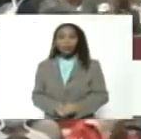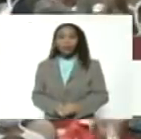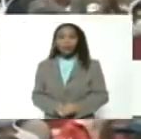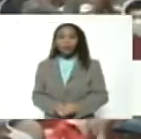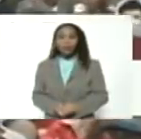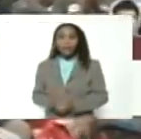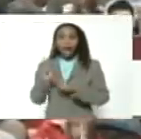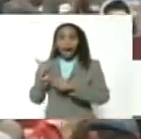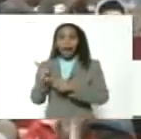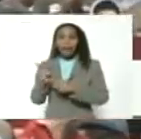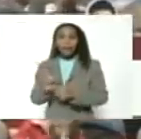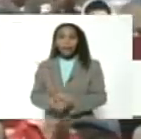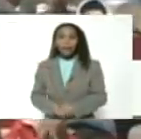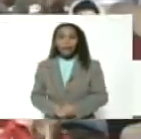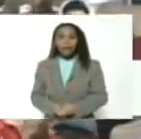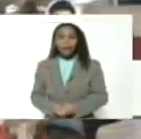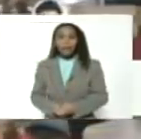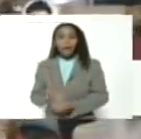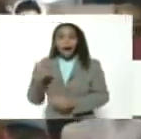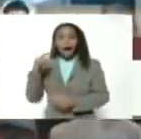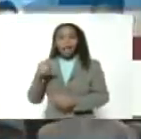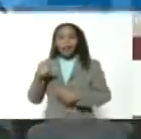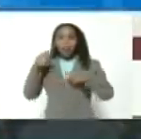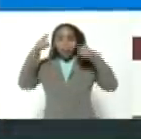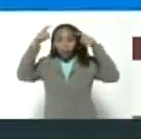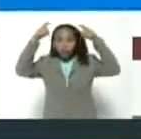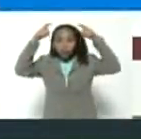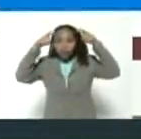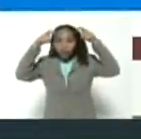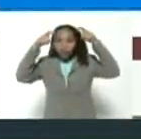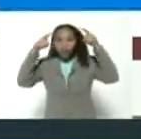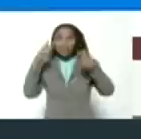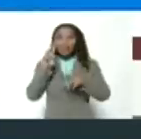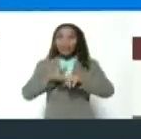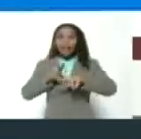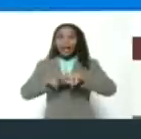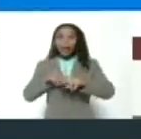Ahí está Fraso con su boina negra.